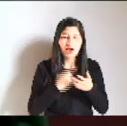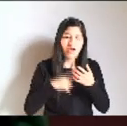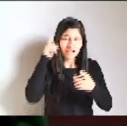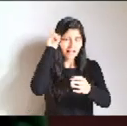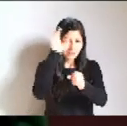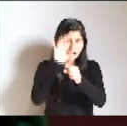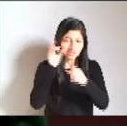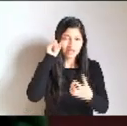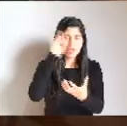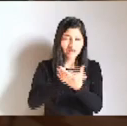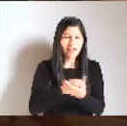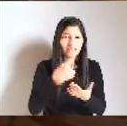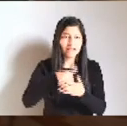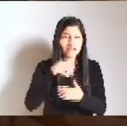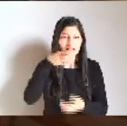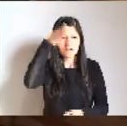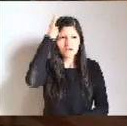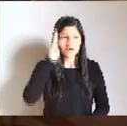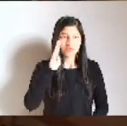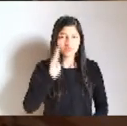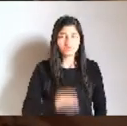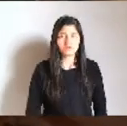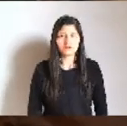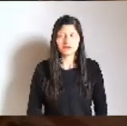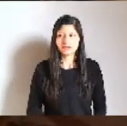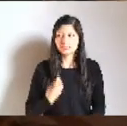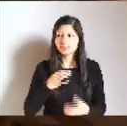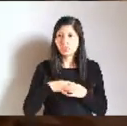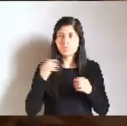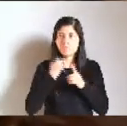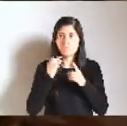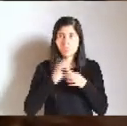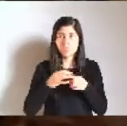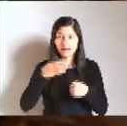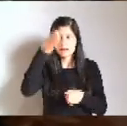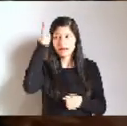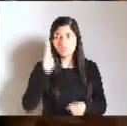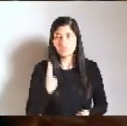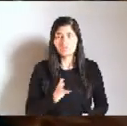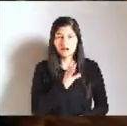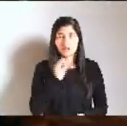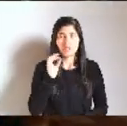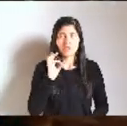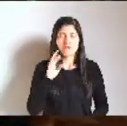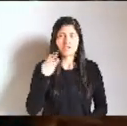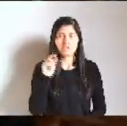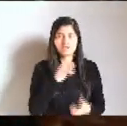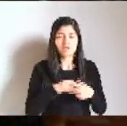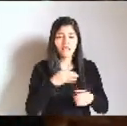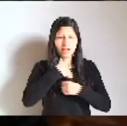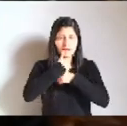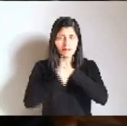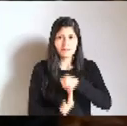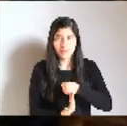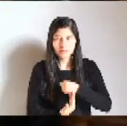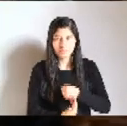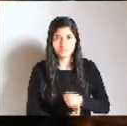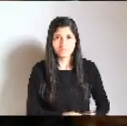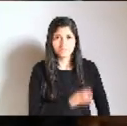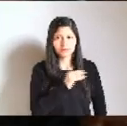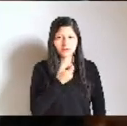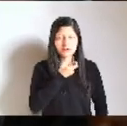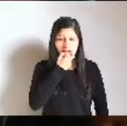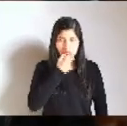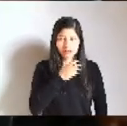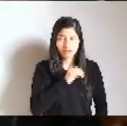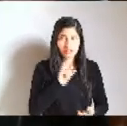reunidos para celebrar la Eucaristía en torno a la palabra de Dios y a la fracción del pan. Y